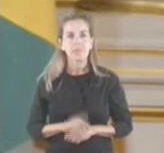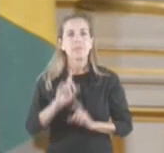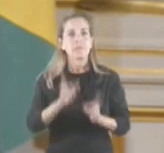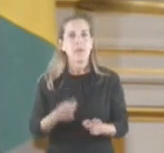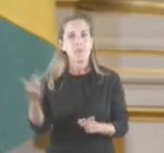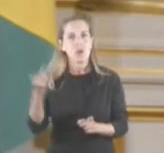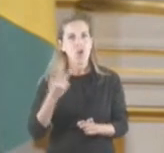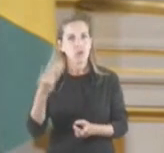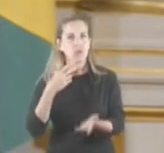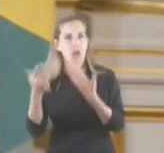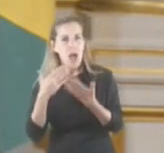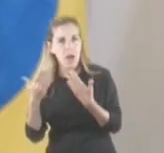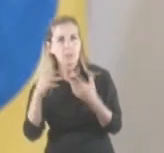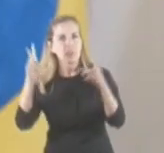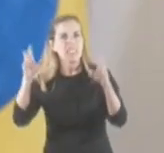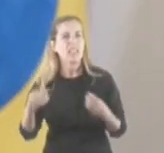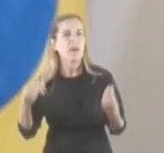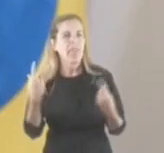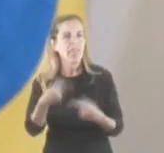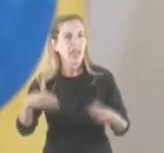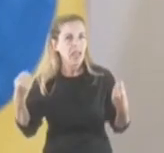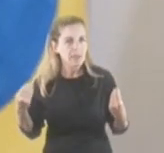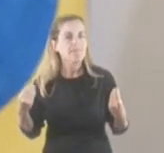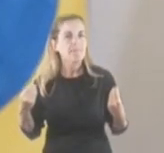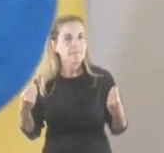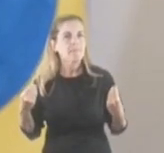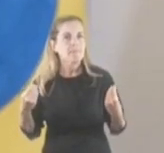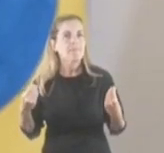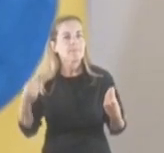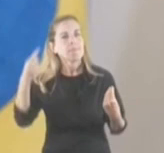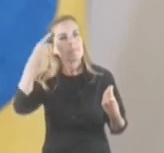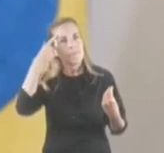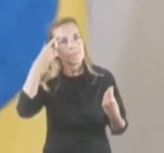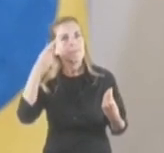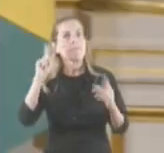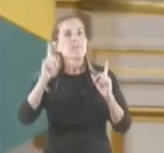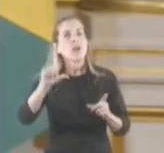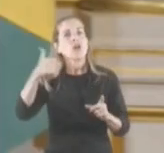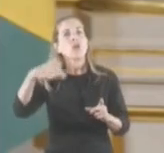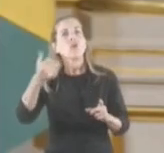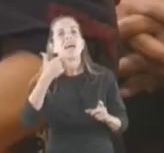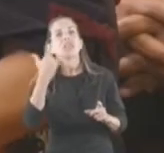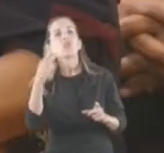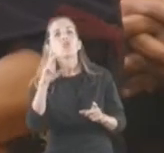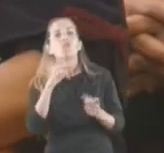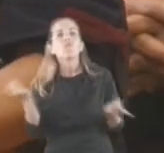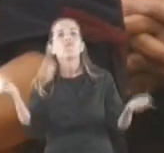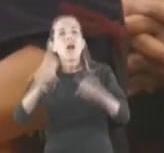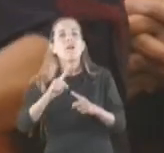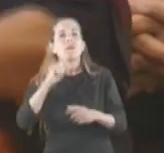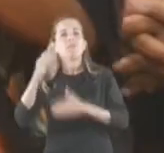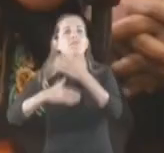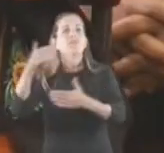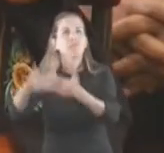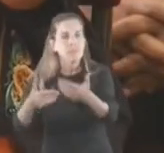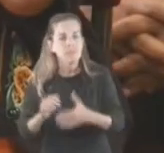hablado también de volver a poner en marcha el UNASUR. Também falamos sobre voltar a colocar em andamento a